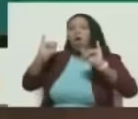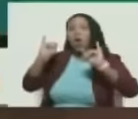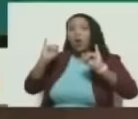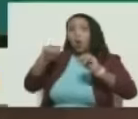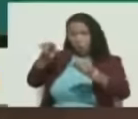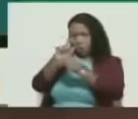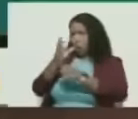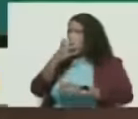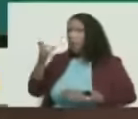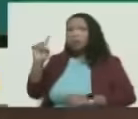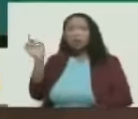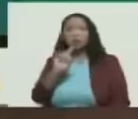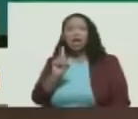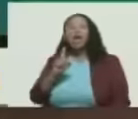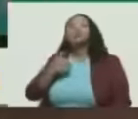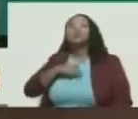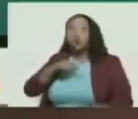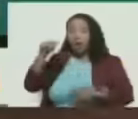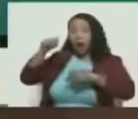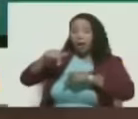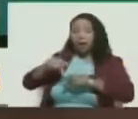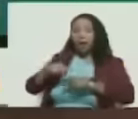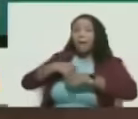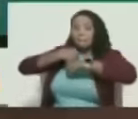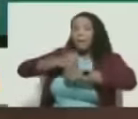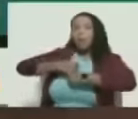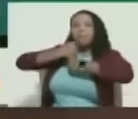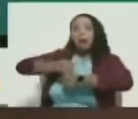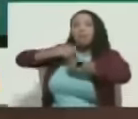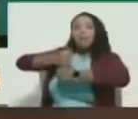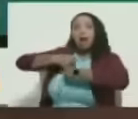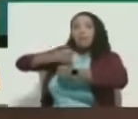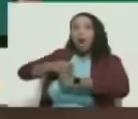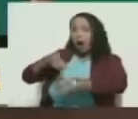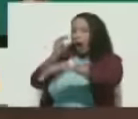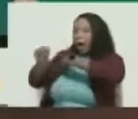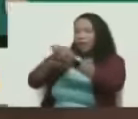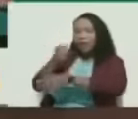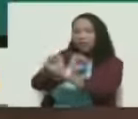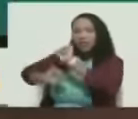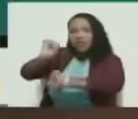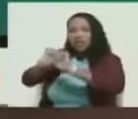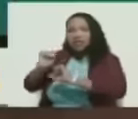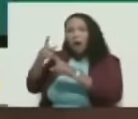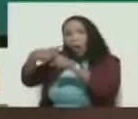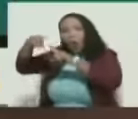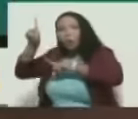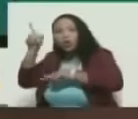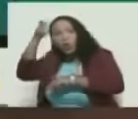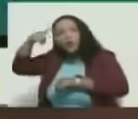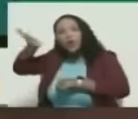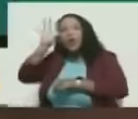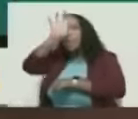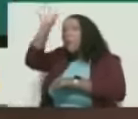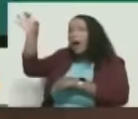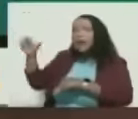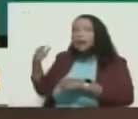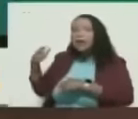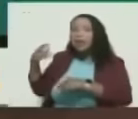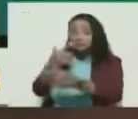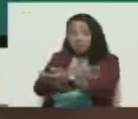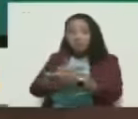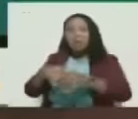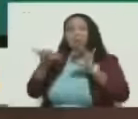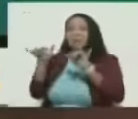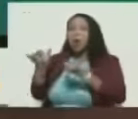gritamos, sino que después nos fuimos de aquí a caballo a darle la independencia a otros pueblos. Somos los mismos. Por nuestras venas corre la misma sangre